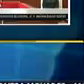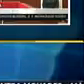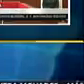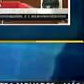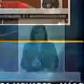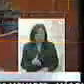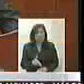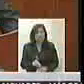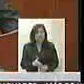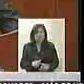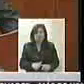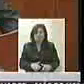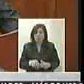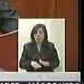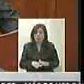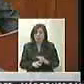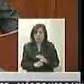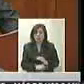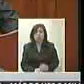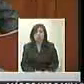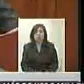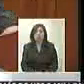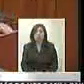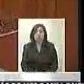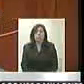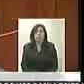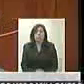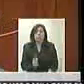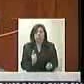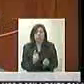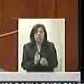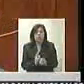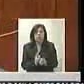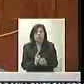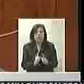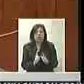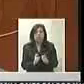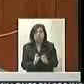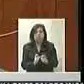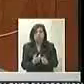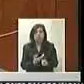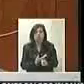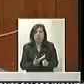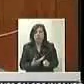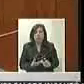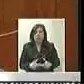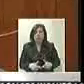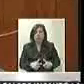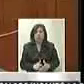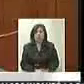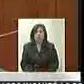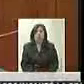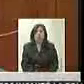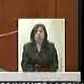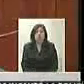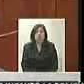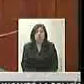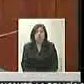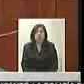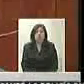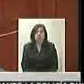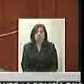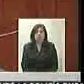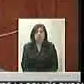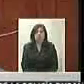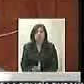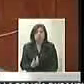del Congreso de la República. Continúa el debate del proyecto de presupuesto de la República 2013. Escuchemos. Van en un sentido,